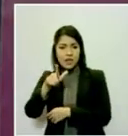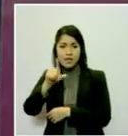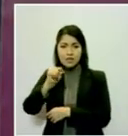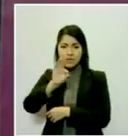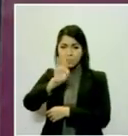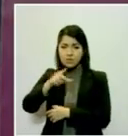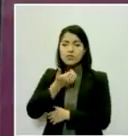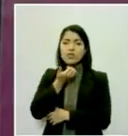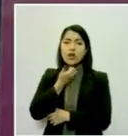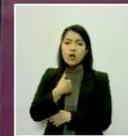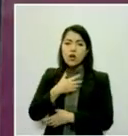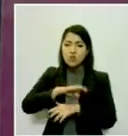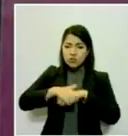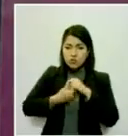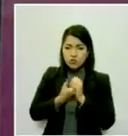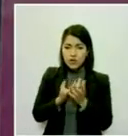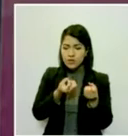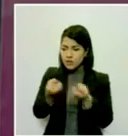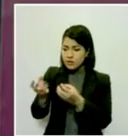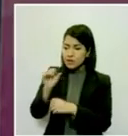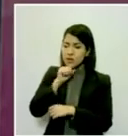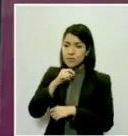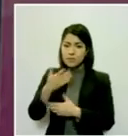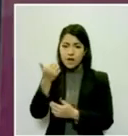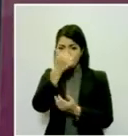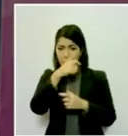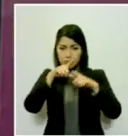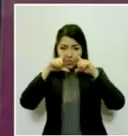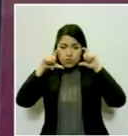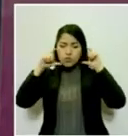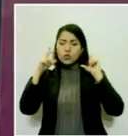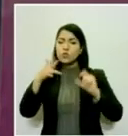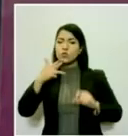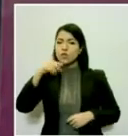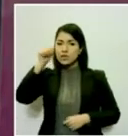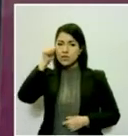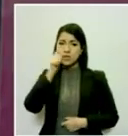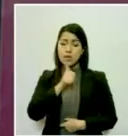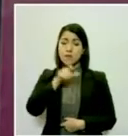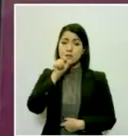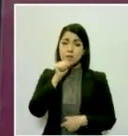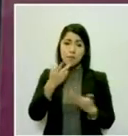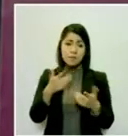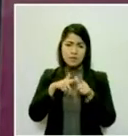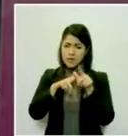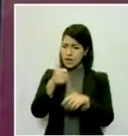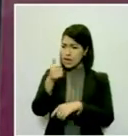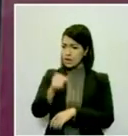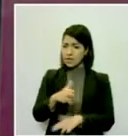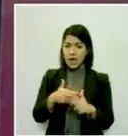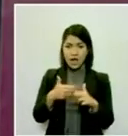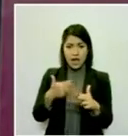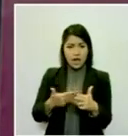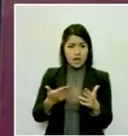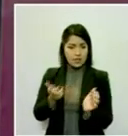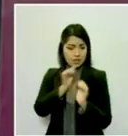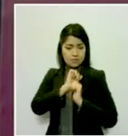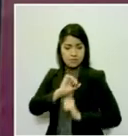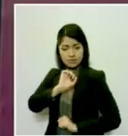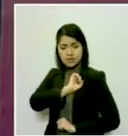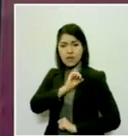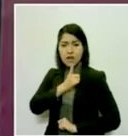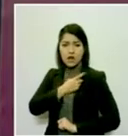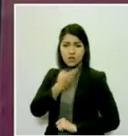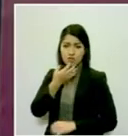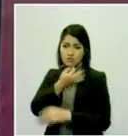alumnos cumplan con el cubrebocas, y no se quitará hasta que el sector de salud diga